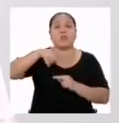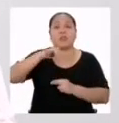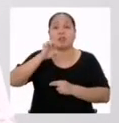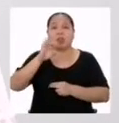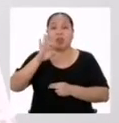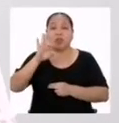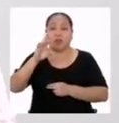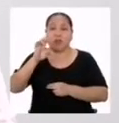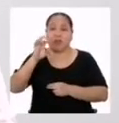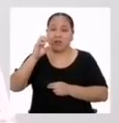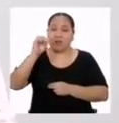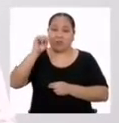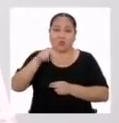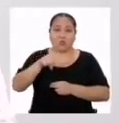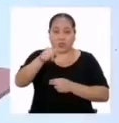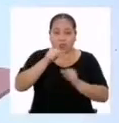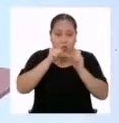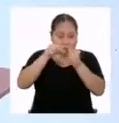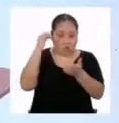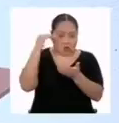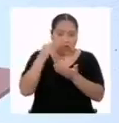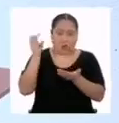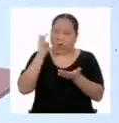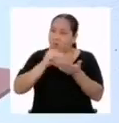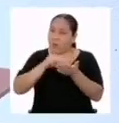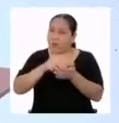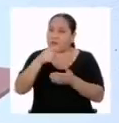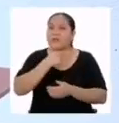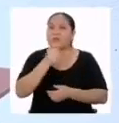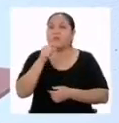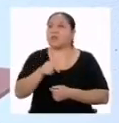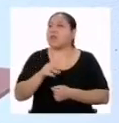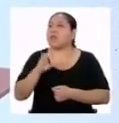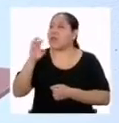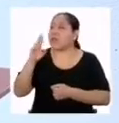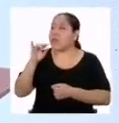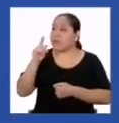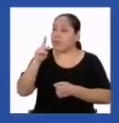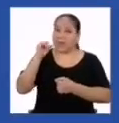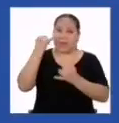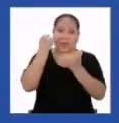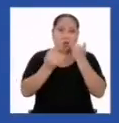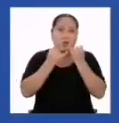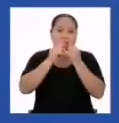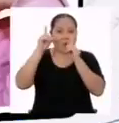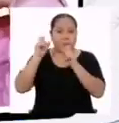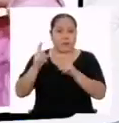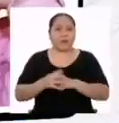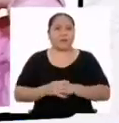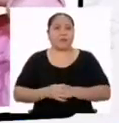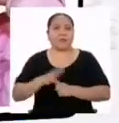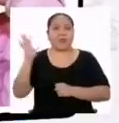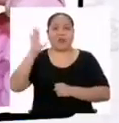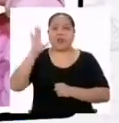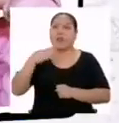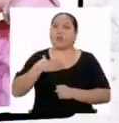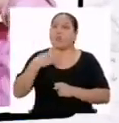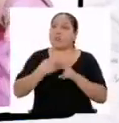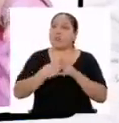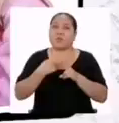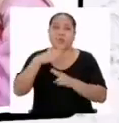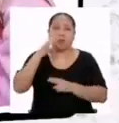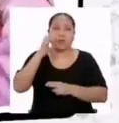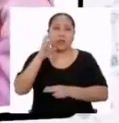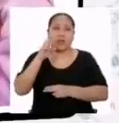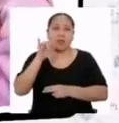sigas estudiando lo que más te gusta. Vamos con Erika, quien tiene la última pregunta del día. Hola, mi nombre es Erika y